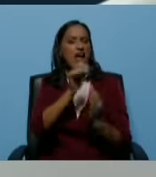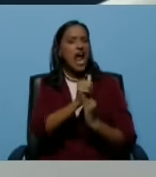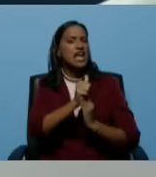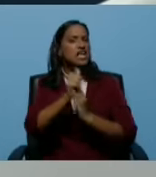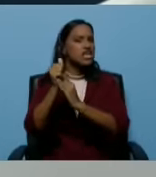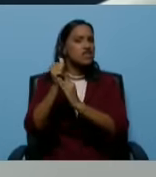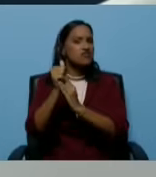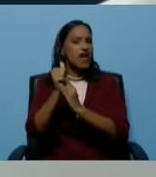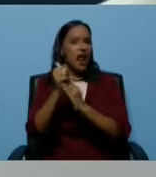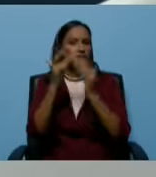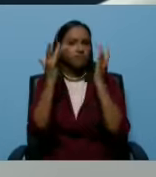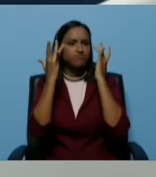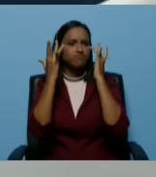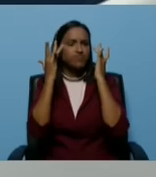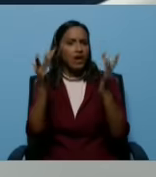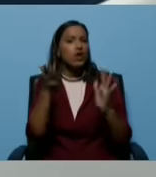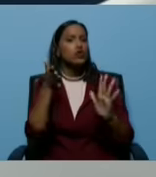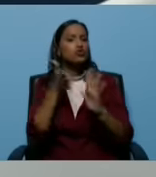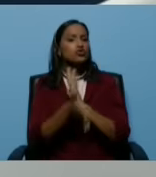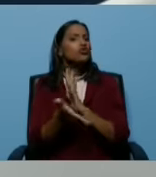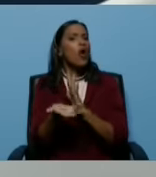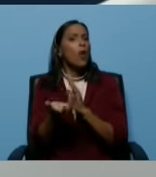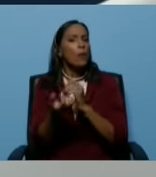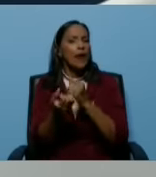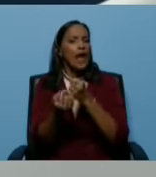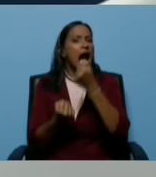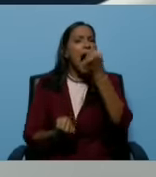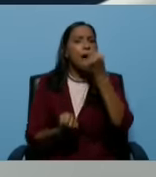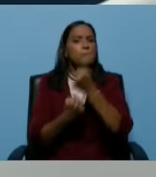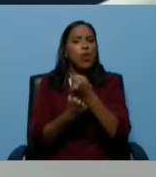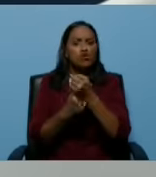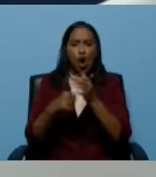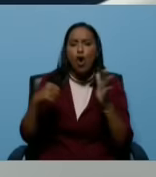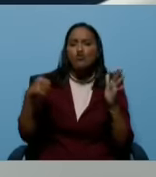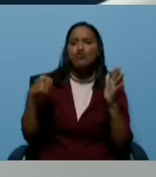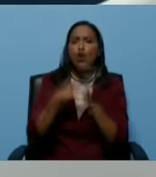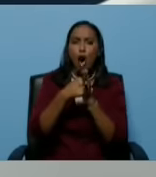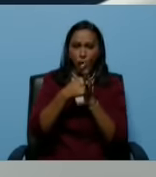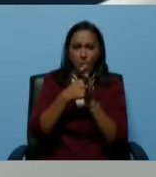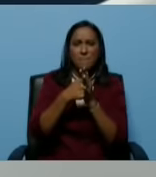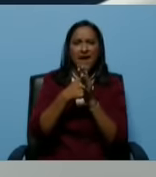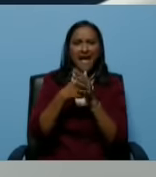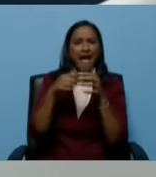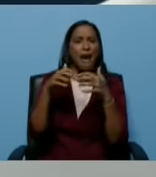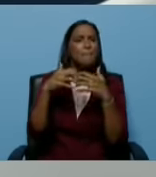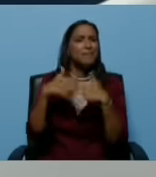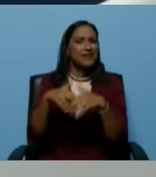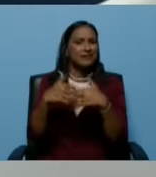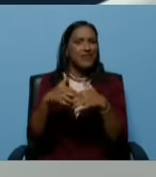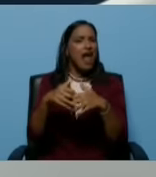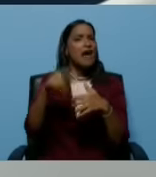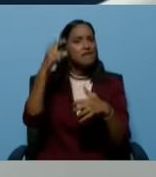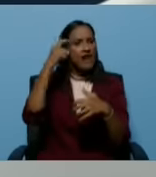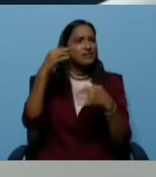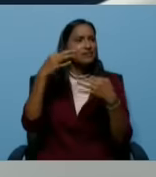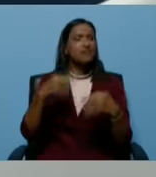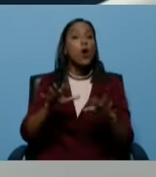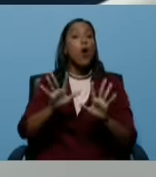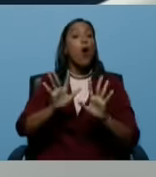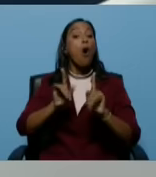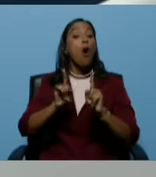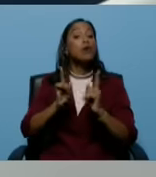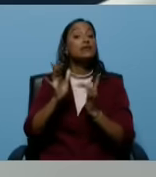intelectuales y el soporte político del golpe mediático empresarial fascista del 11 de abril contra